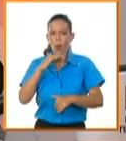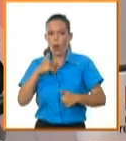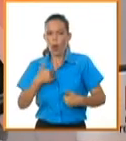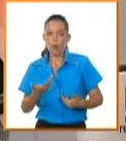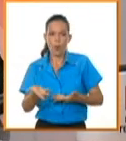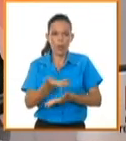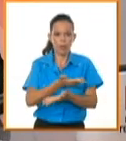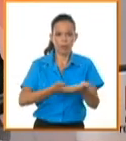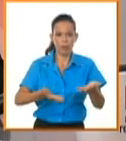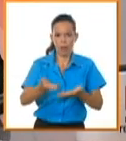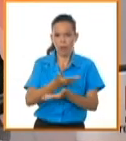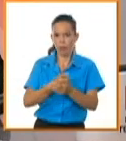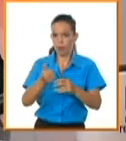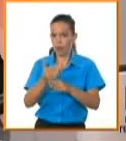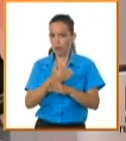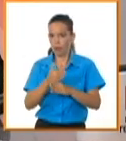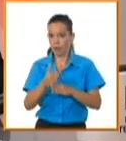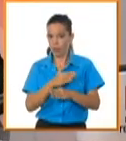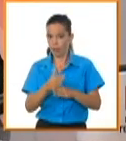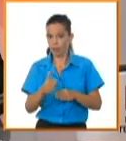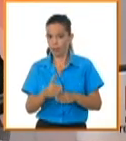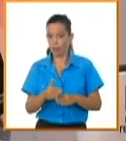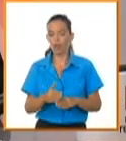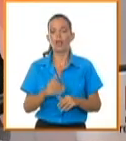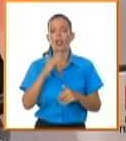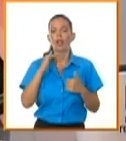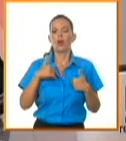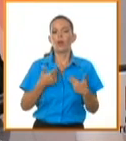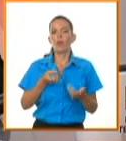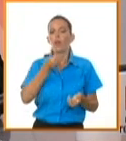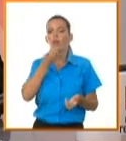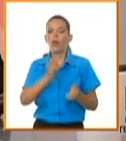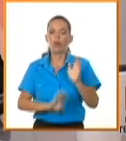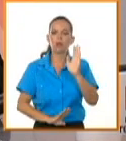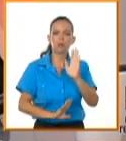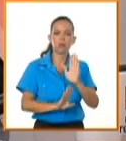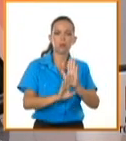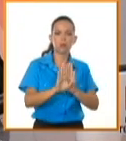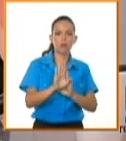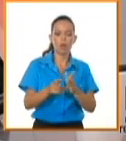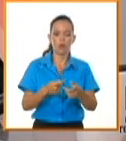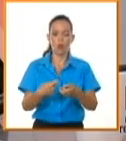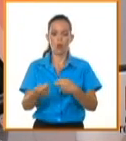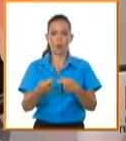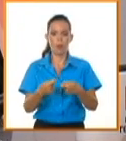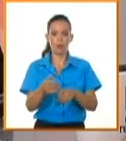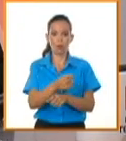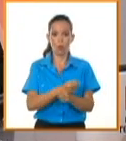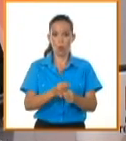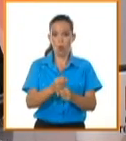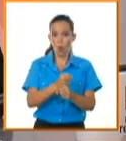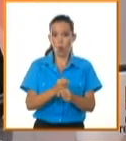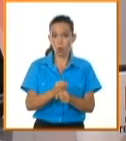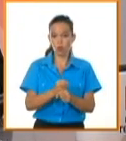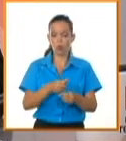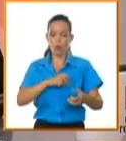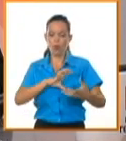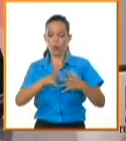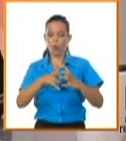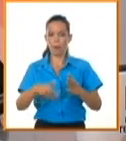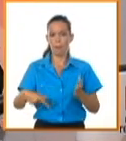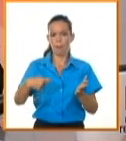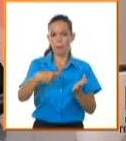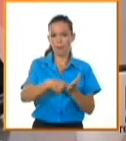los actores económicos y de cómo se puede seguir avanzando en el comercio electrónico en el uso de los mecanismos de pago